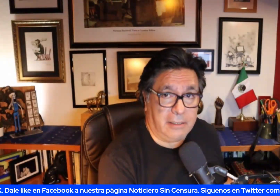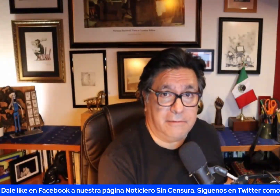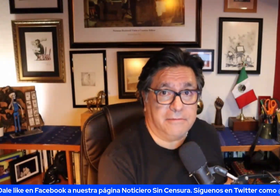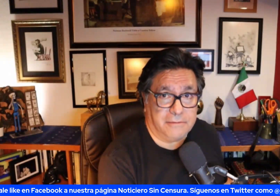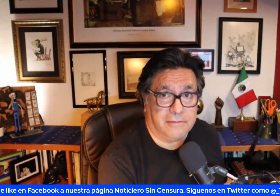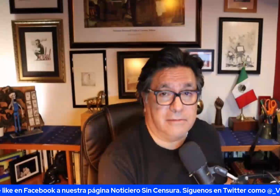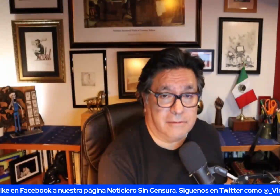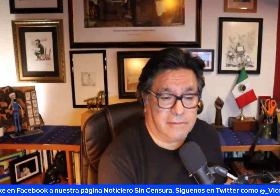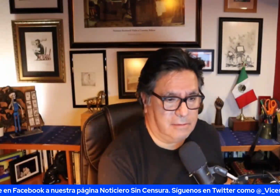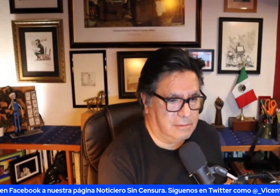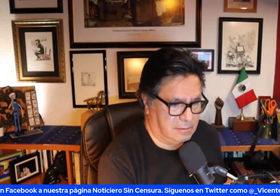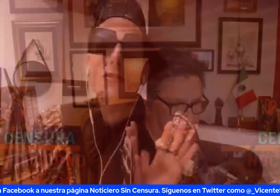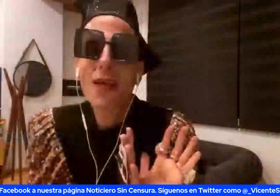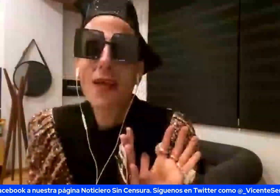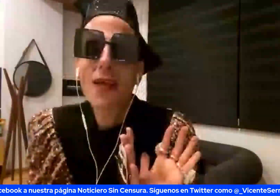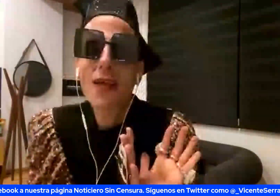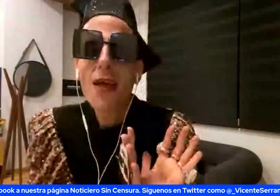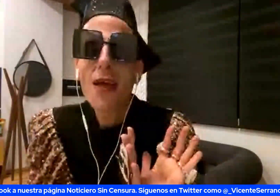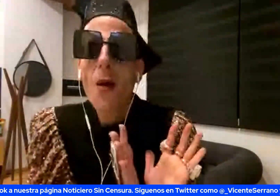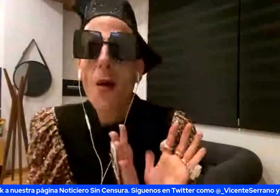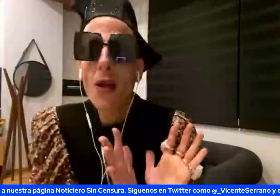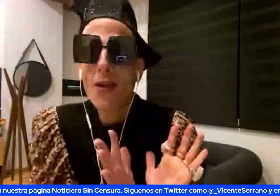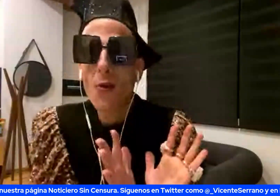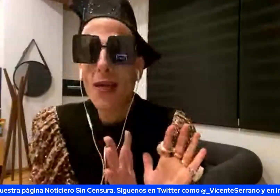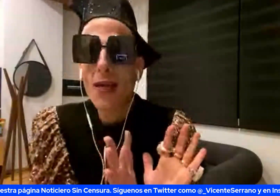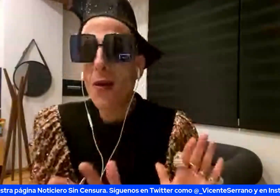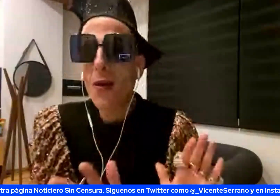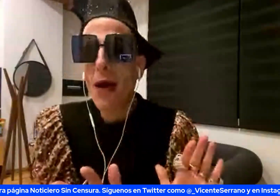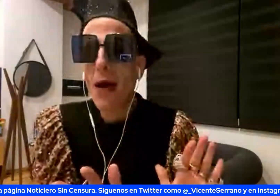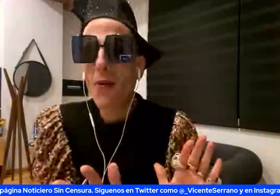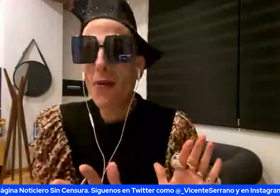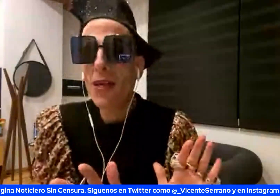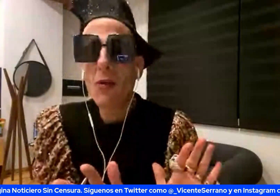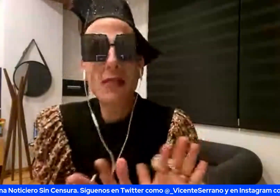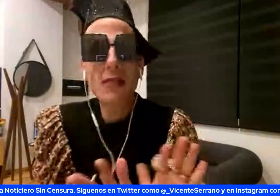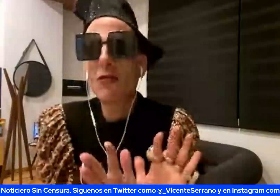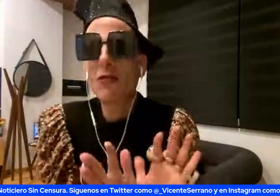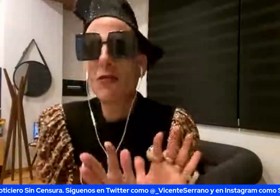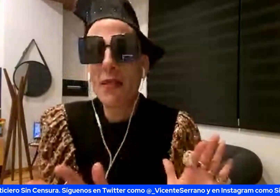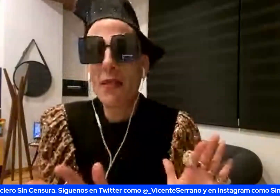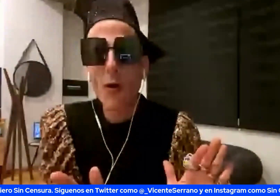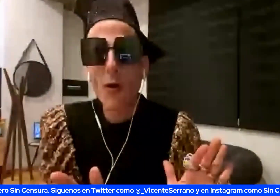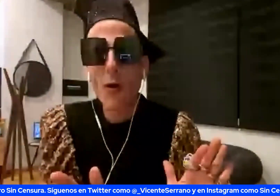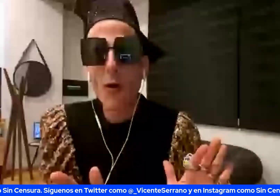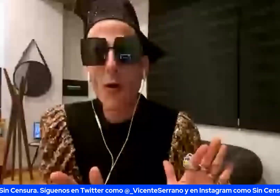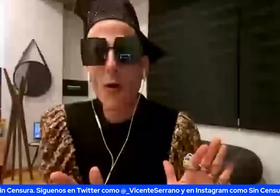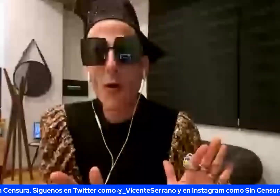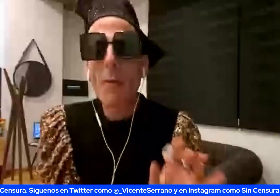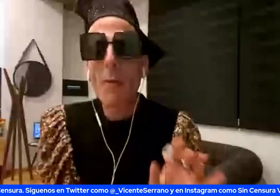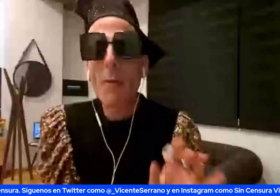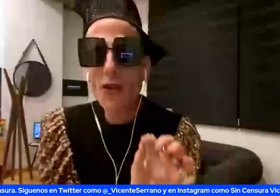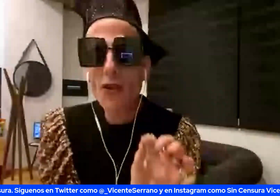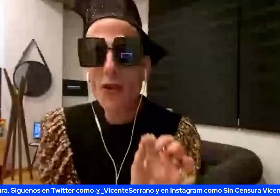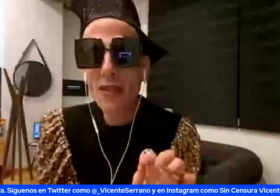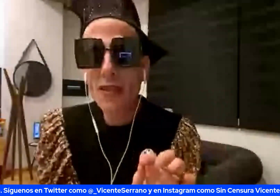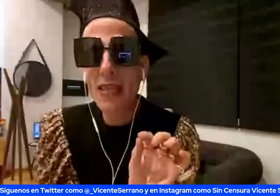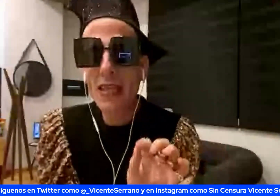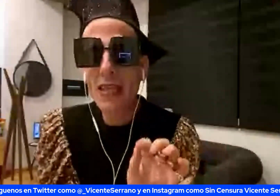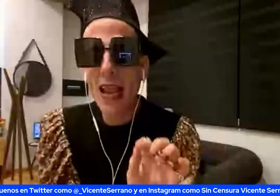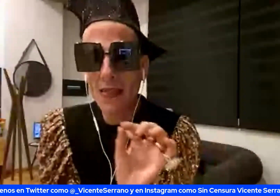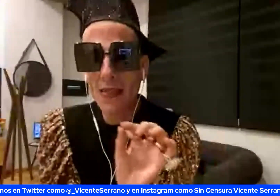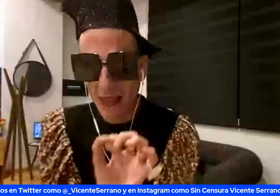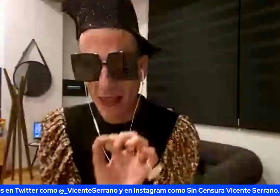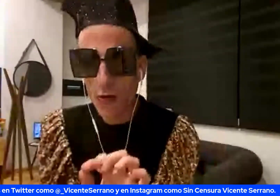delantera, ¿eh? Bueno, yo se los dije desde hace un año y quedó grabado. Y no es que yo sea vidente, vuelvo a decir. Pero, señores,